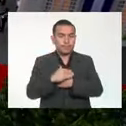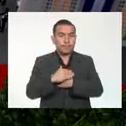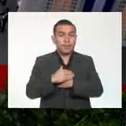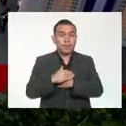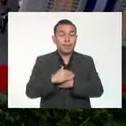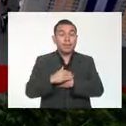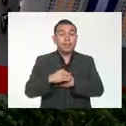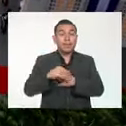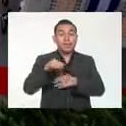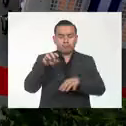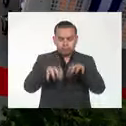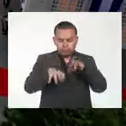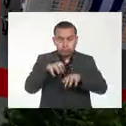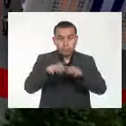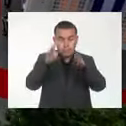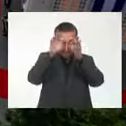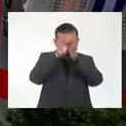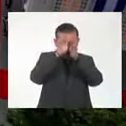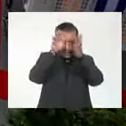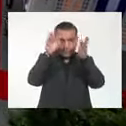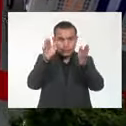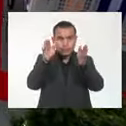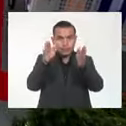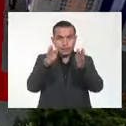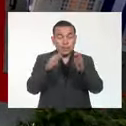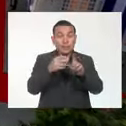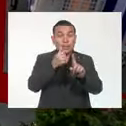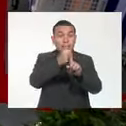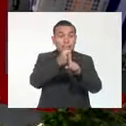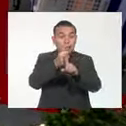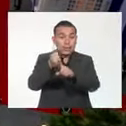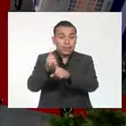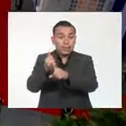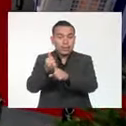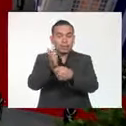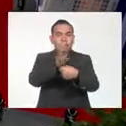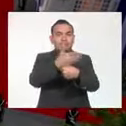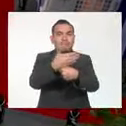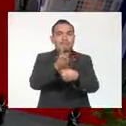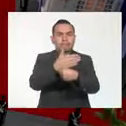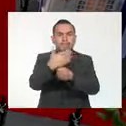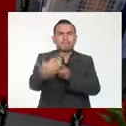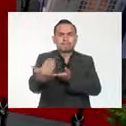señores secretarios generales de los partidos políticos que nos acompañan,